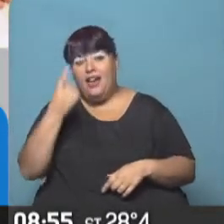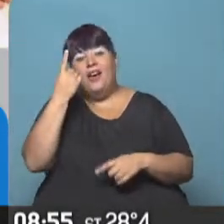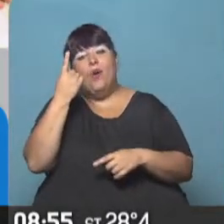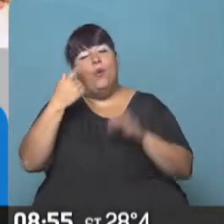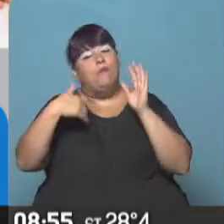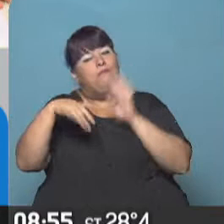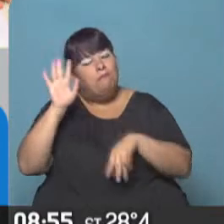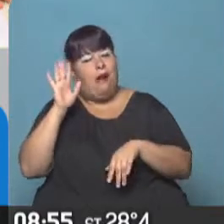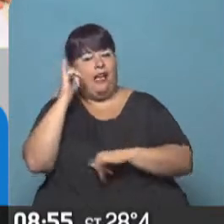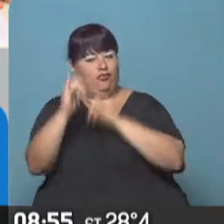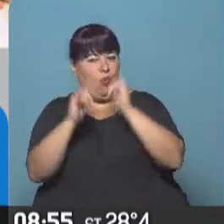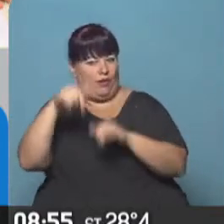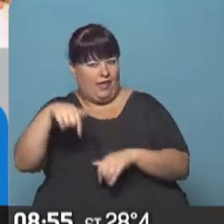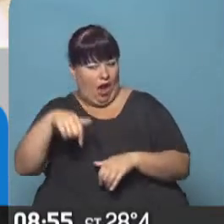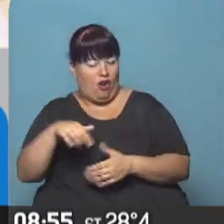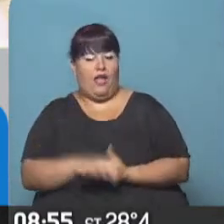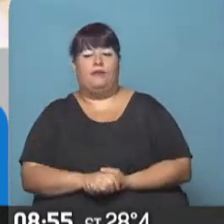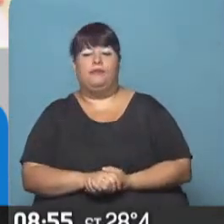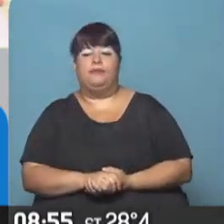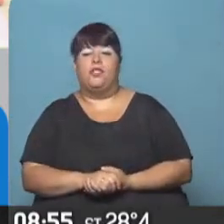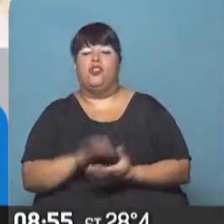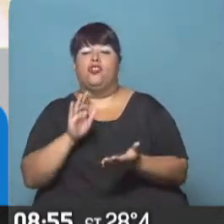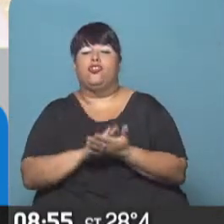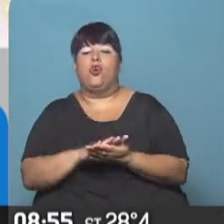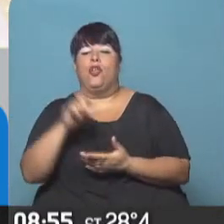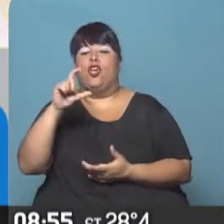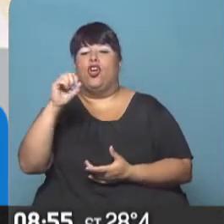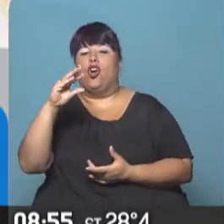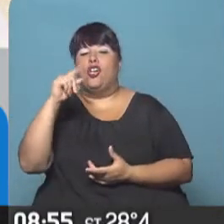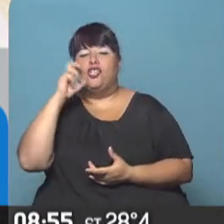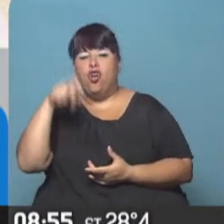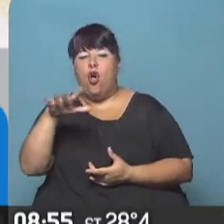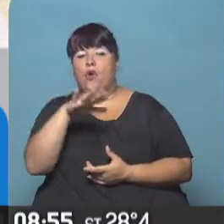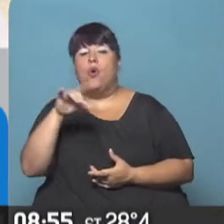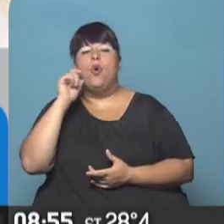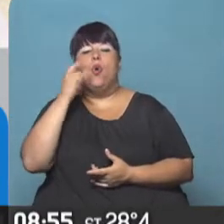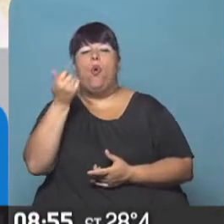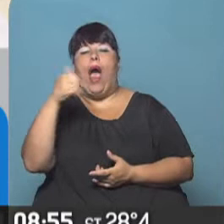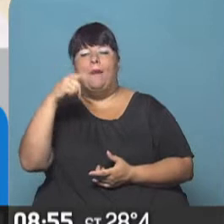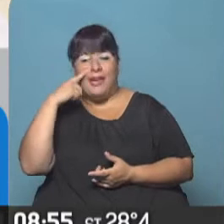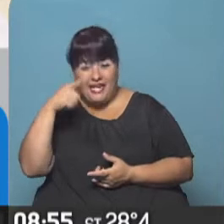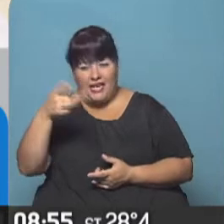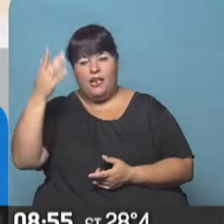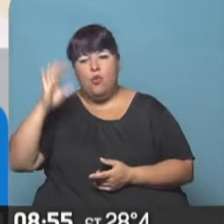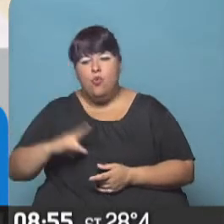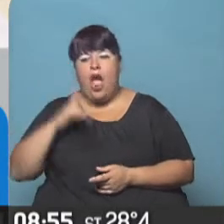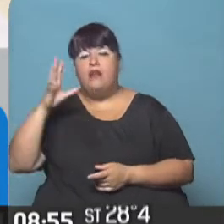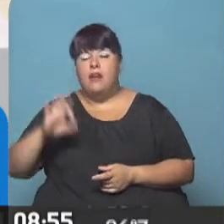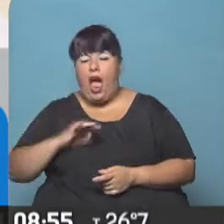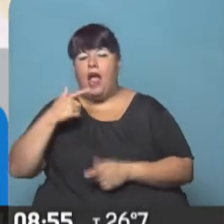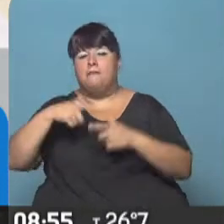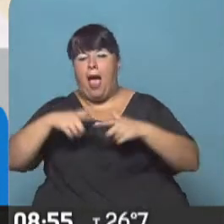que podemos contar en este recorrido es la de cochicó en el distrito de guaminí asisa año año se crece en